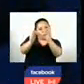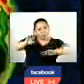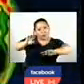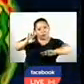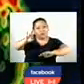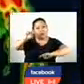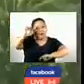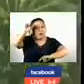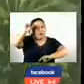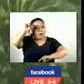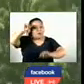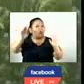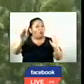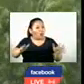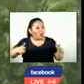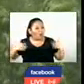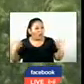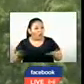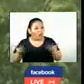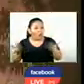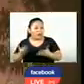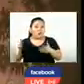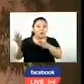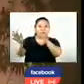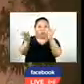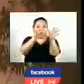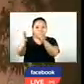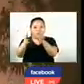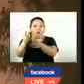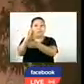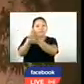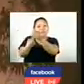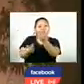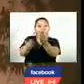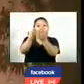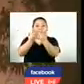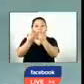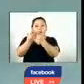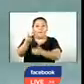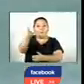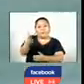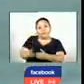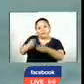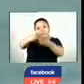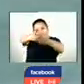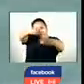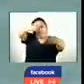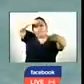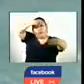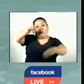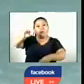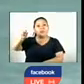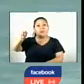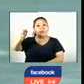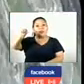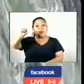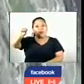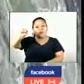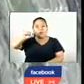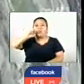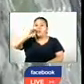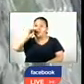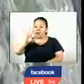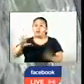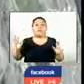formación de gigantes compuestos de aire y de agua la científica de la NASA Marangeli Cordero Fuentes nos dijo que ese